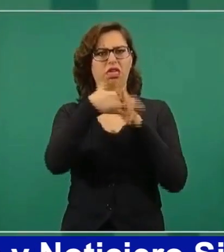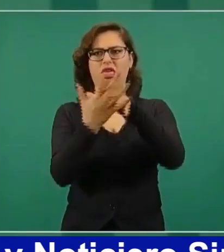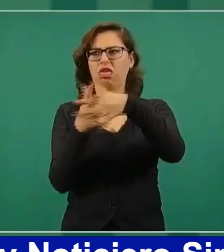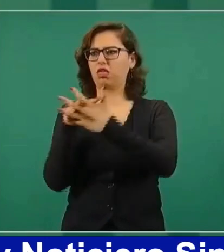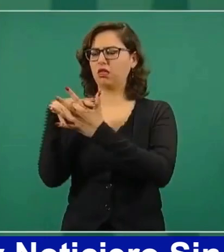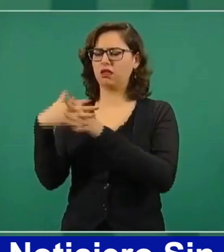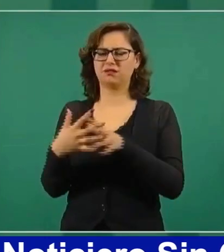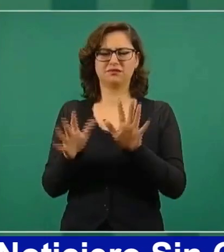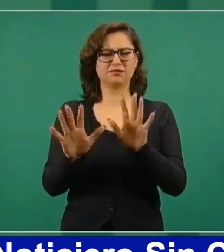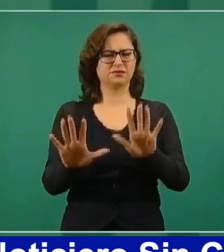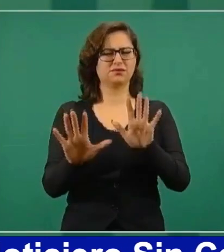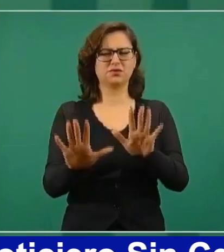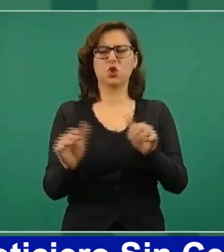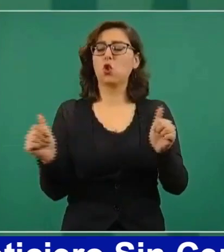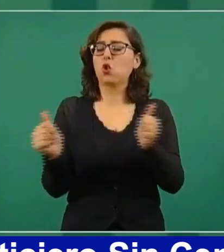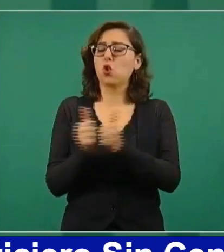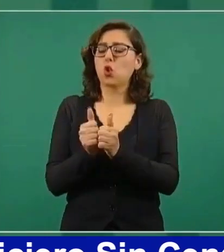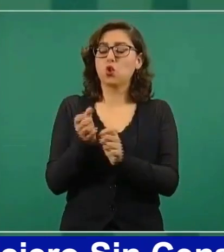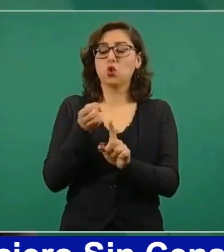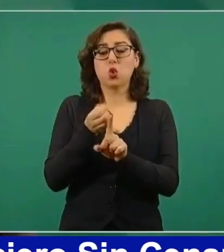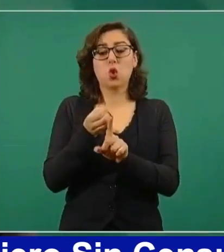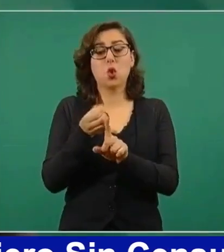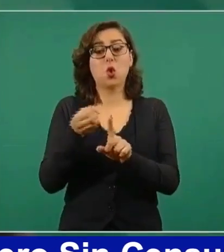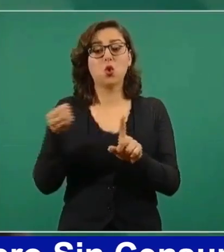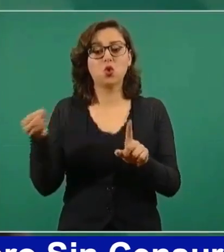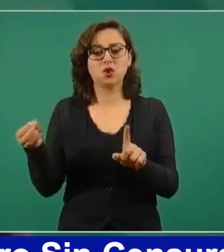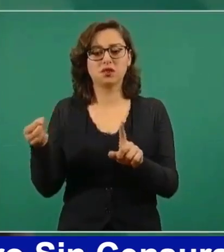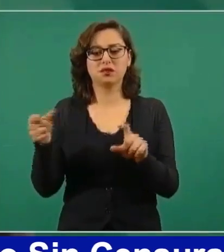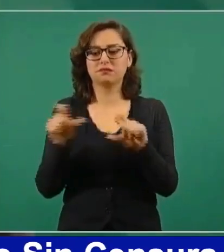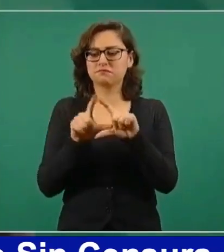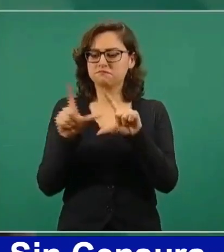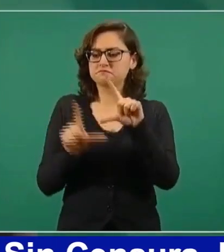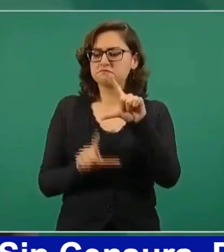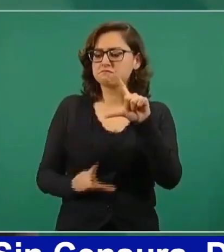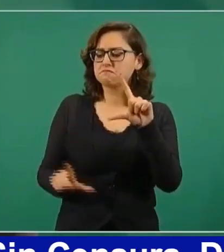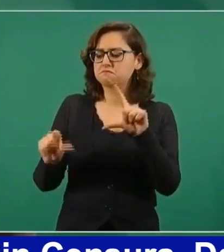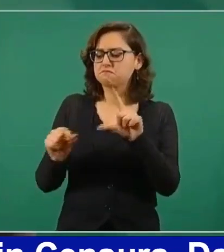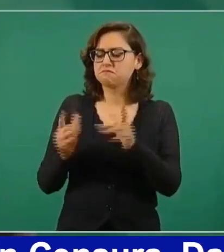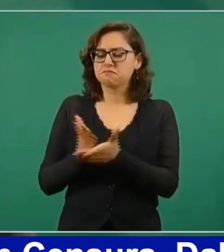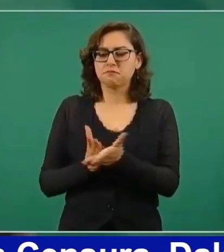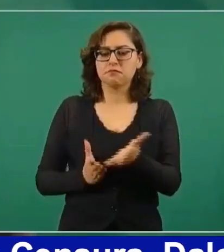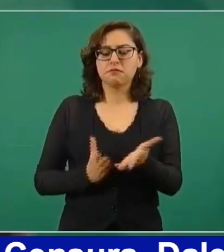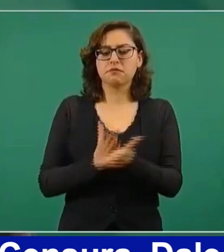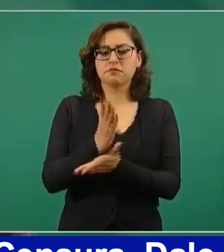no entren al territorio nacional